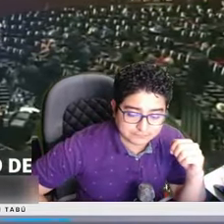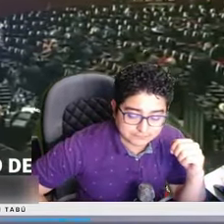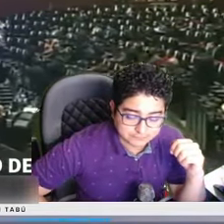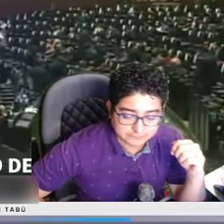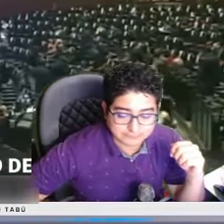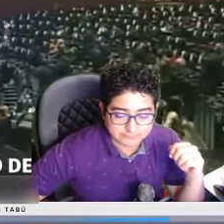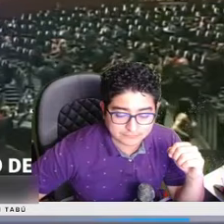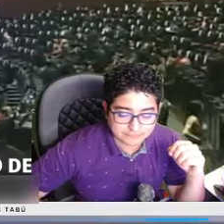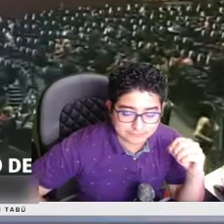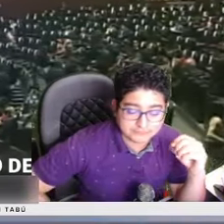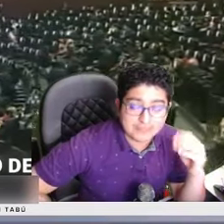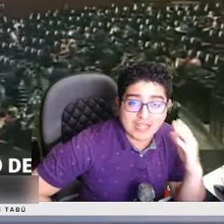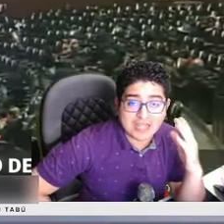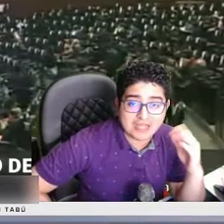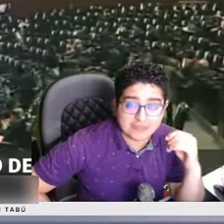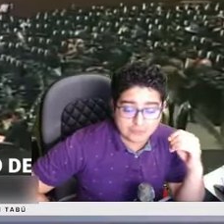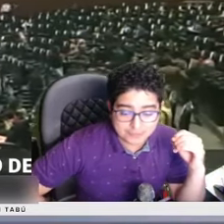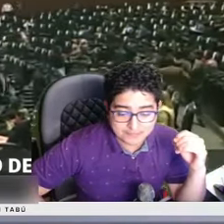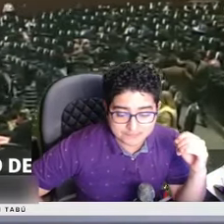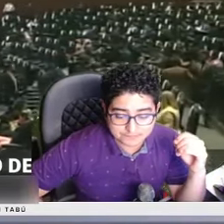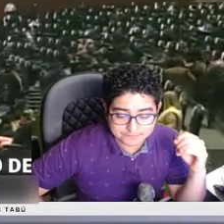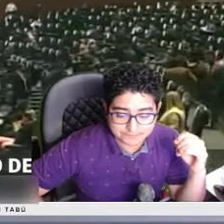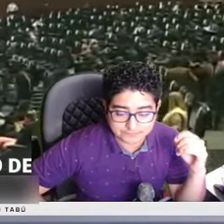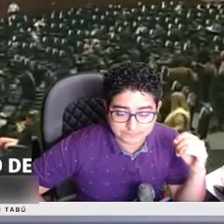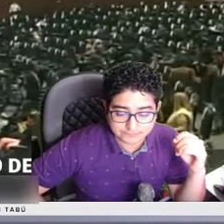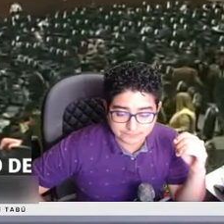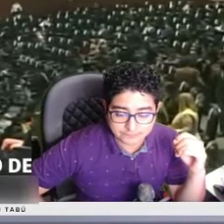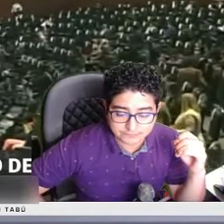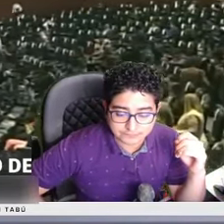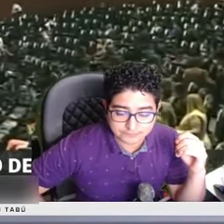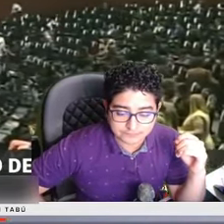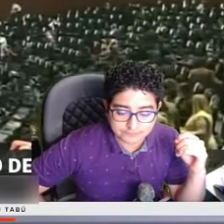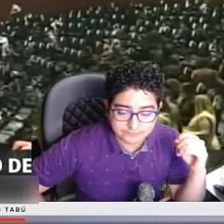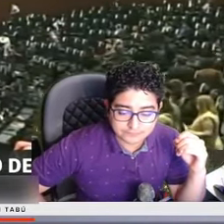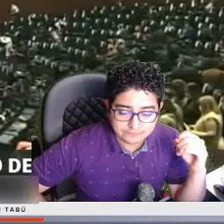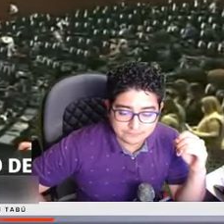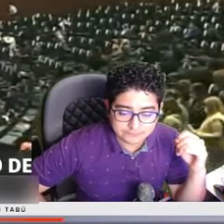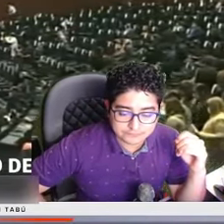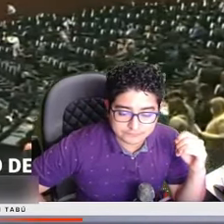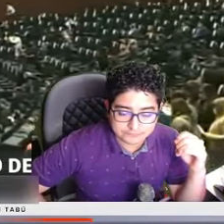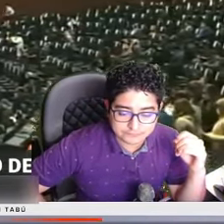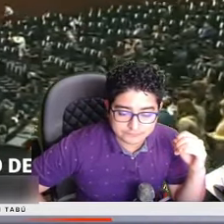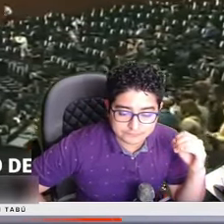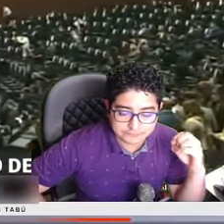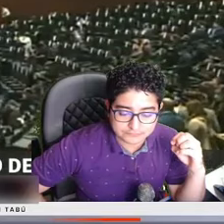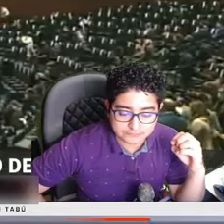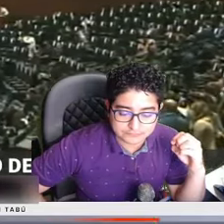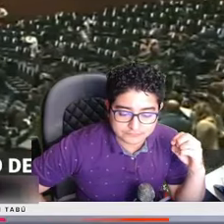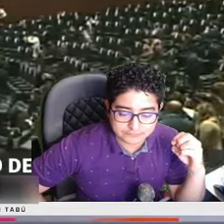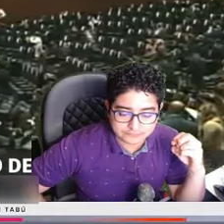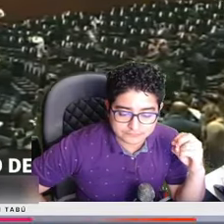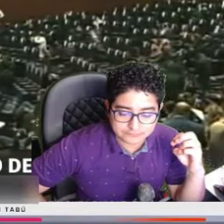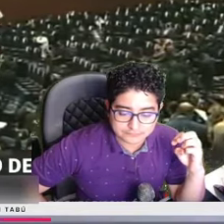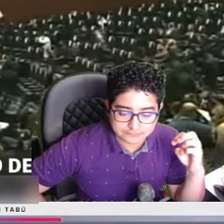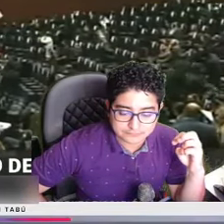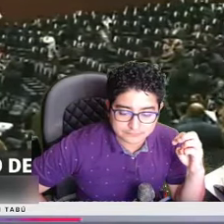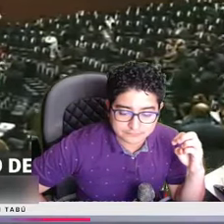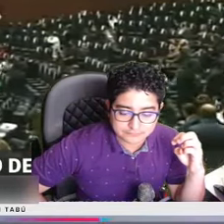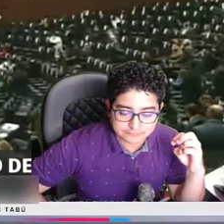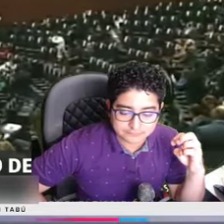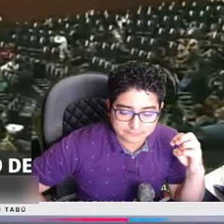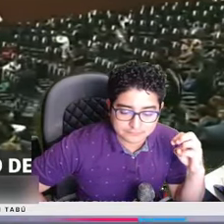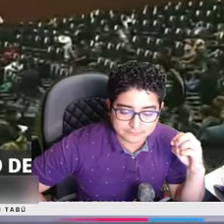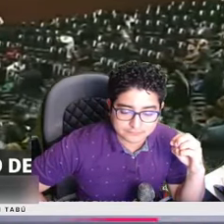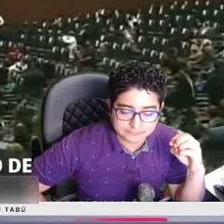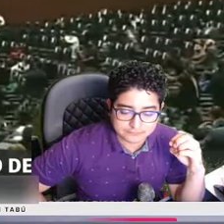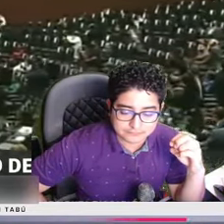ocasión, partiríamos de cero. Por ello, aunque aún no sabemos si se reunirá el mínimo de firmas necesarias para realizar la revocación del mandato,